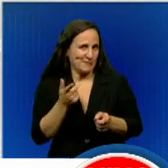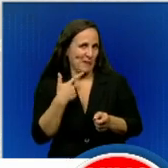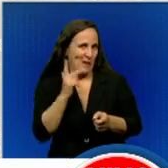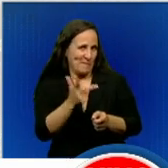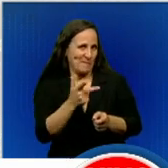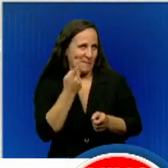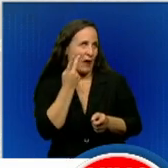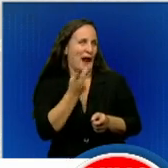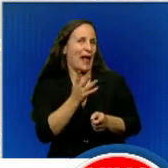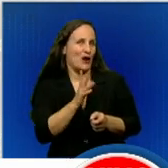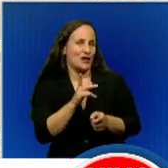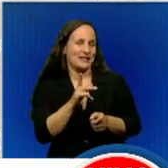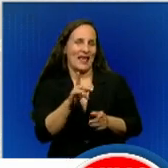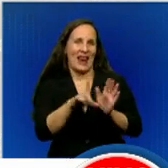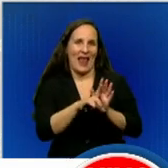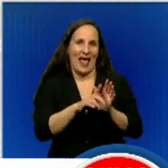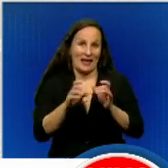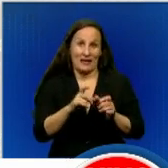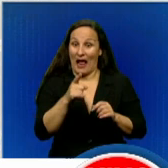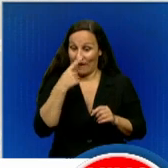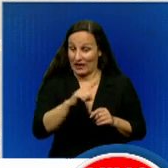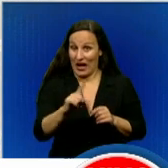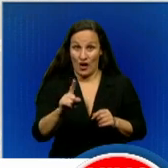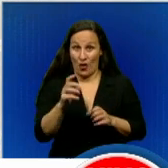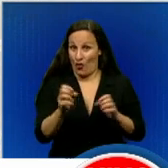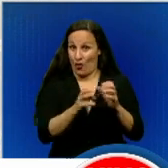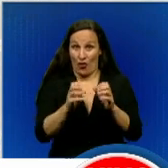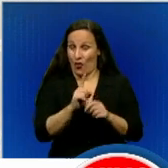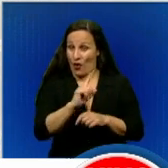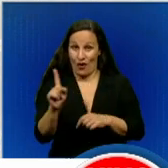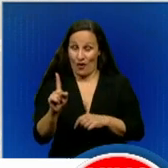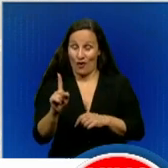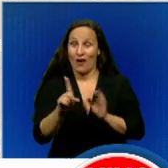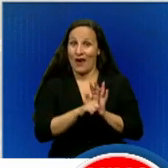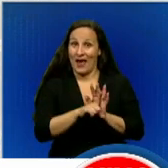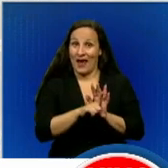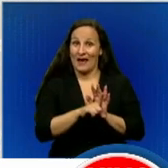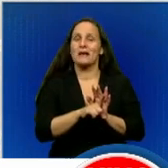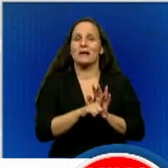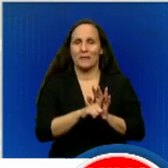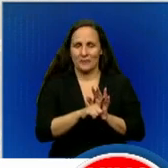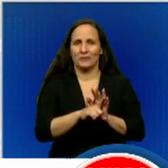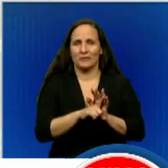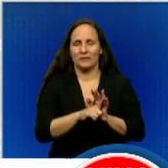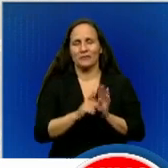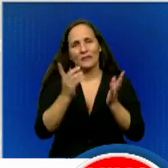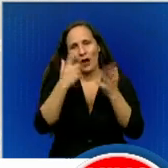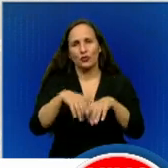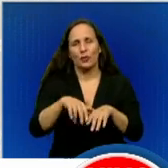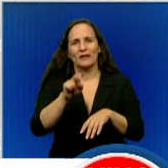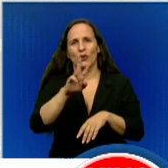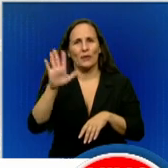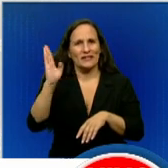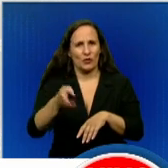tratarse esa ley que por cierto no se trató pasaba a regir la alícuota del 25% decir que es